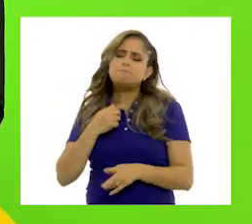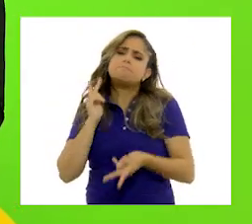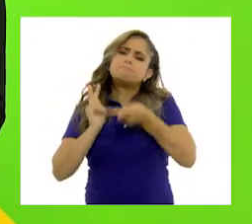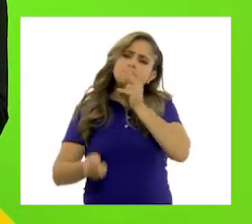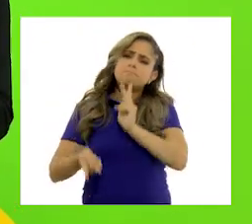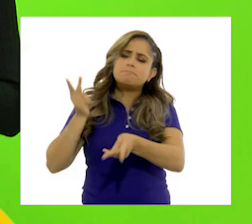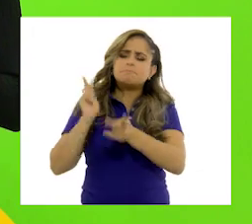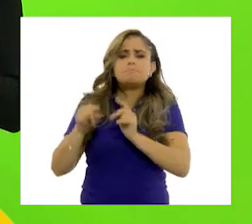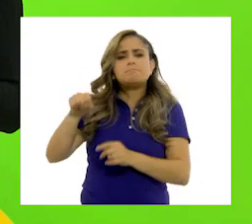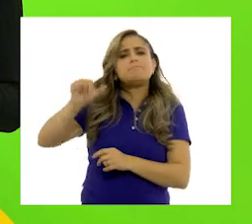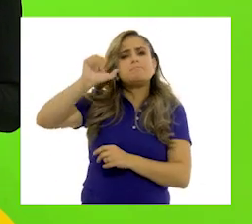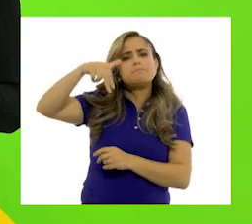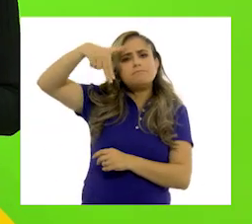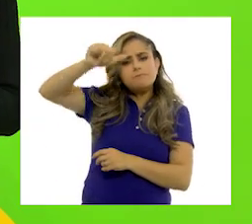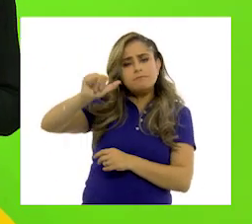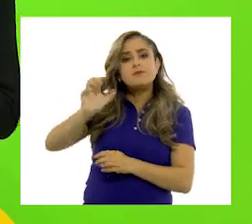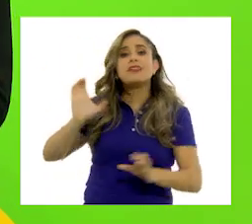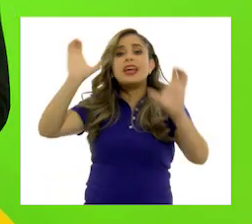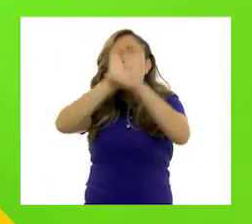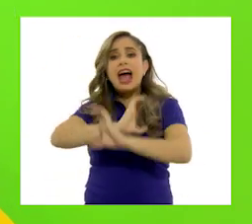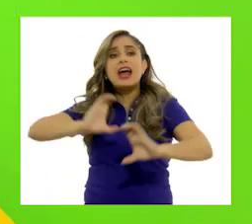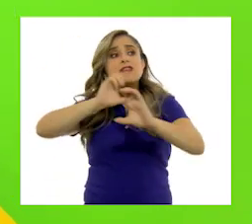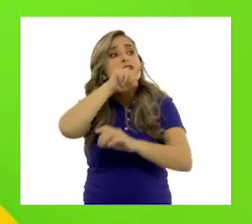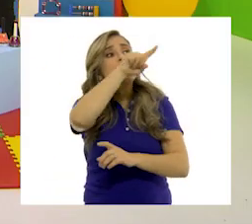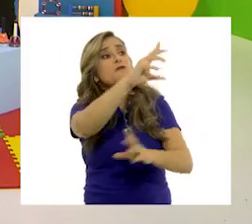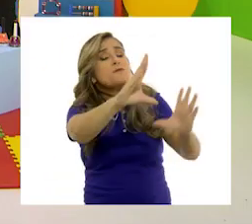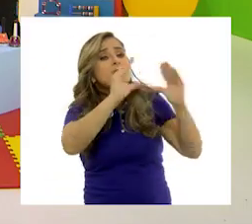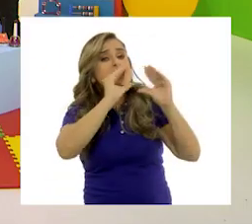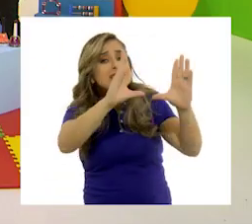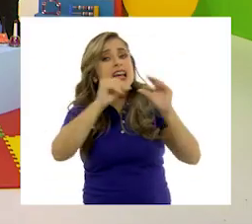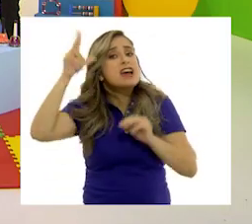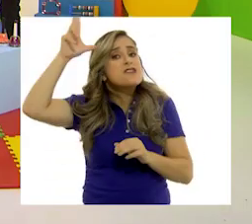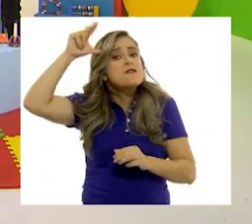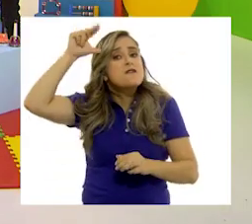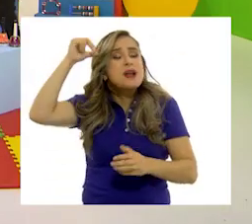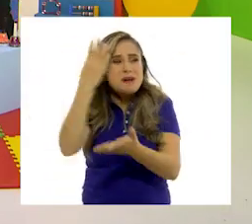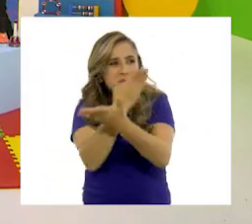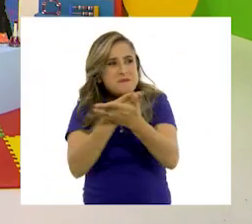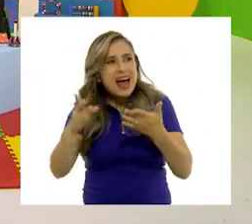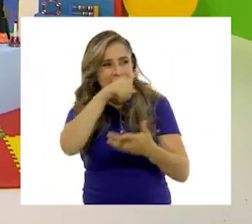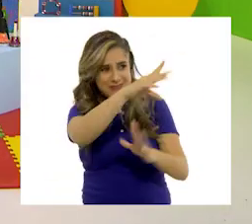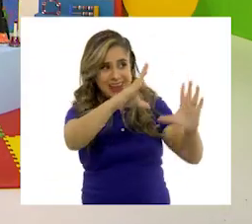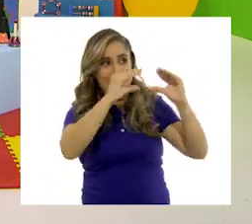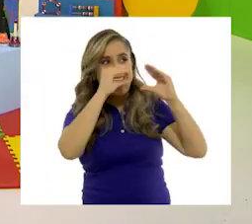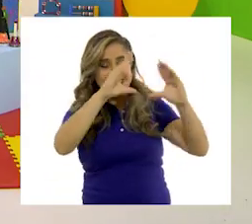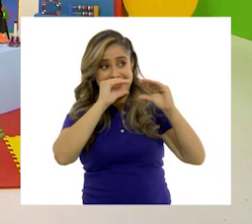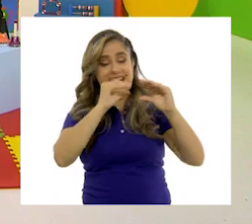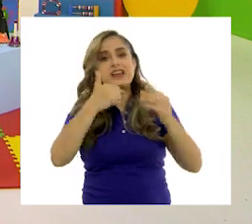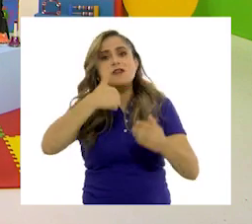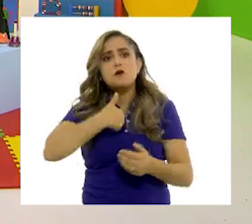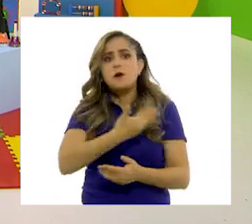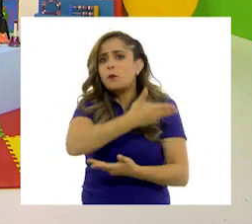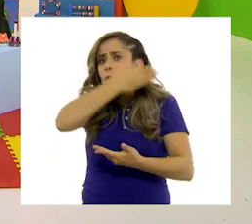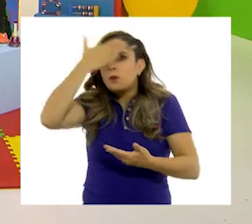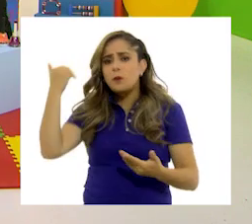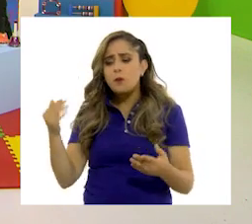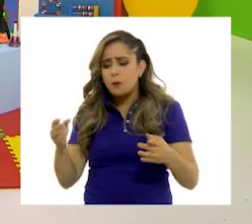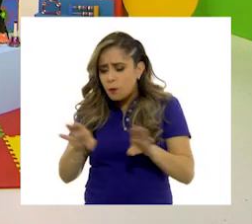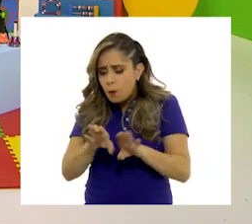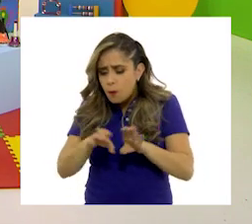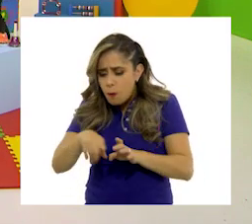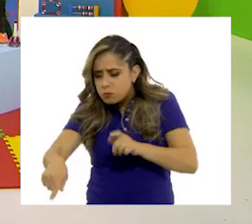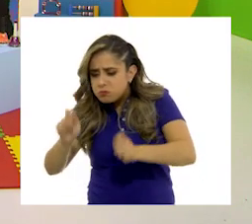justamente con Ana de la canción que me enseñaste, la del conejito blanco, porque yo no sabía cómo acompañarla con